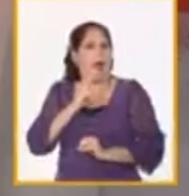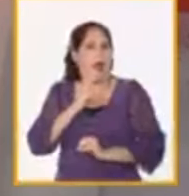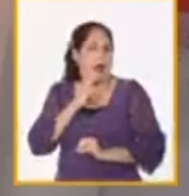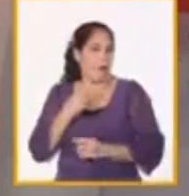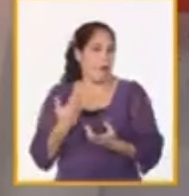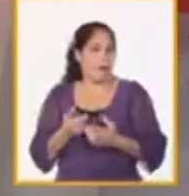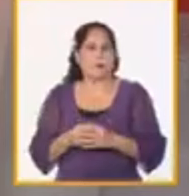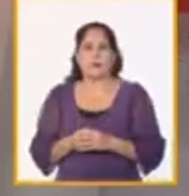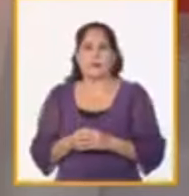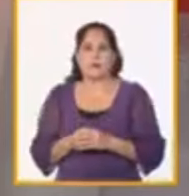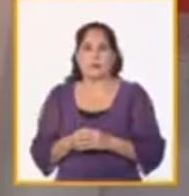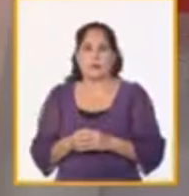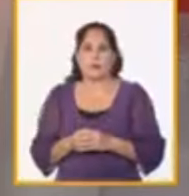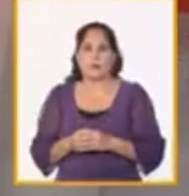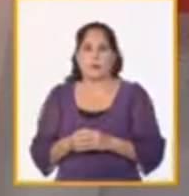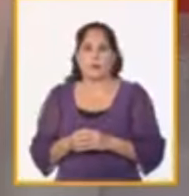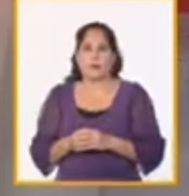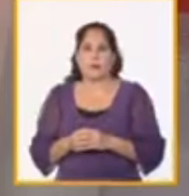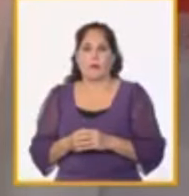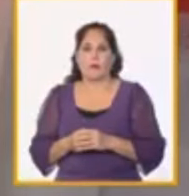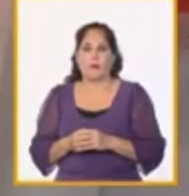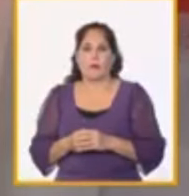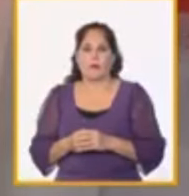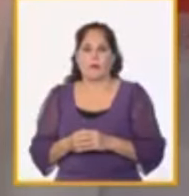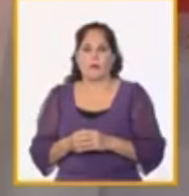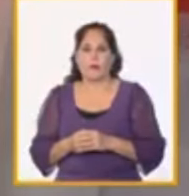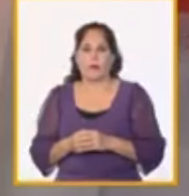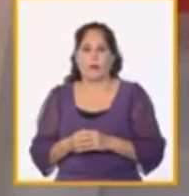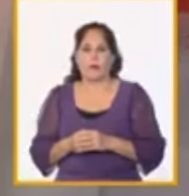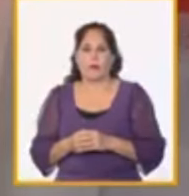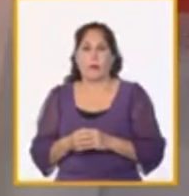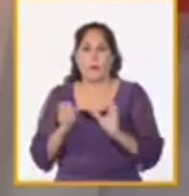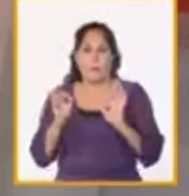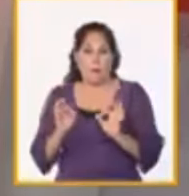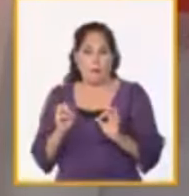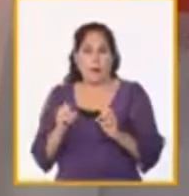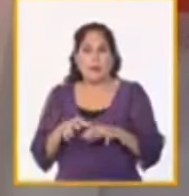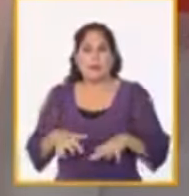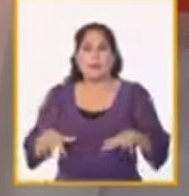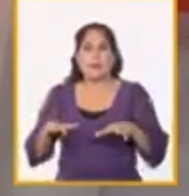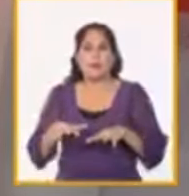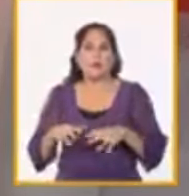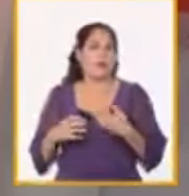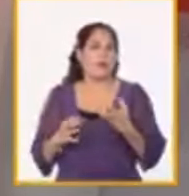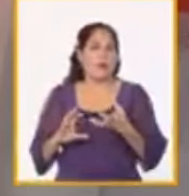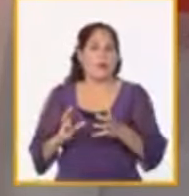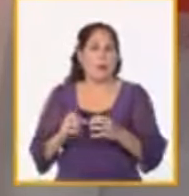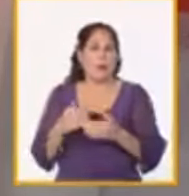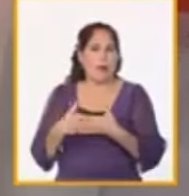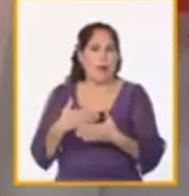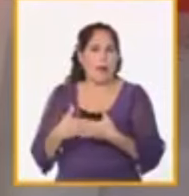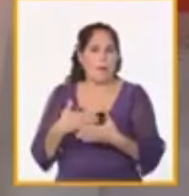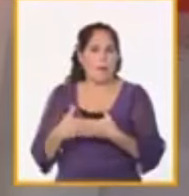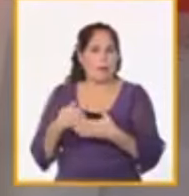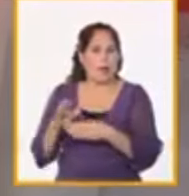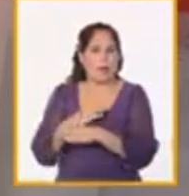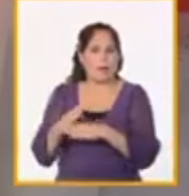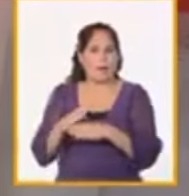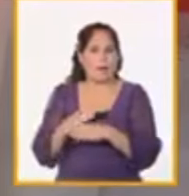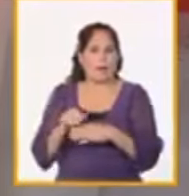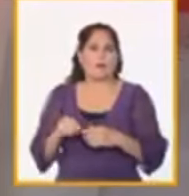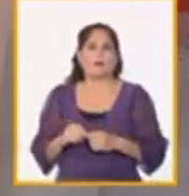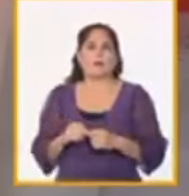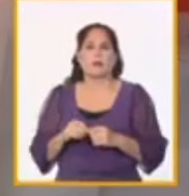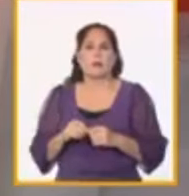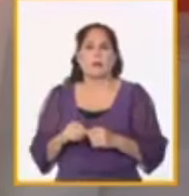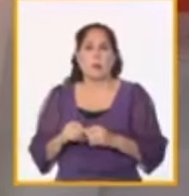inversiones y también los retos y desafíos que tiene esta institución y todo su sistema empresarial en medio de las circunstancias